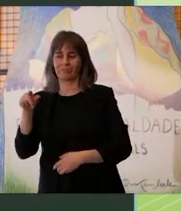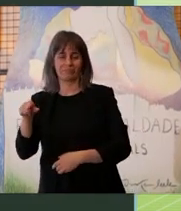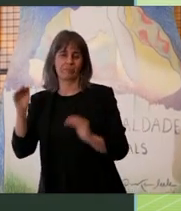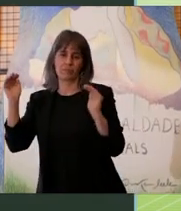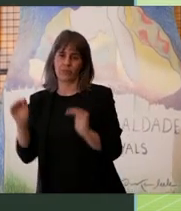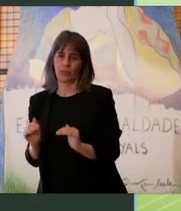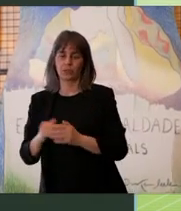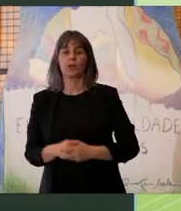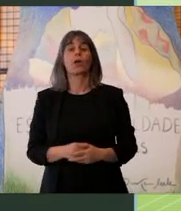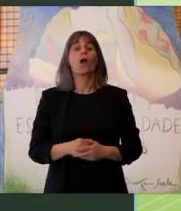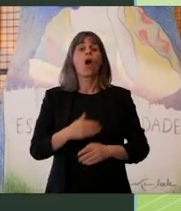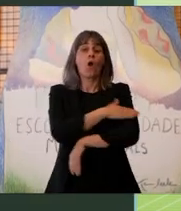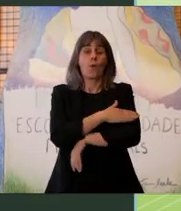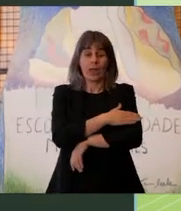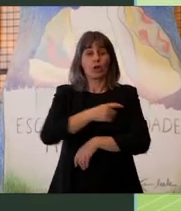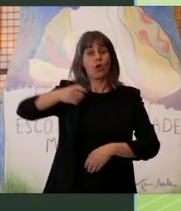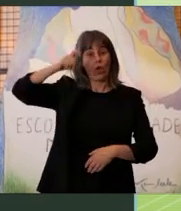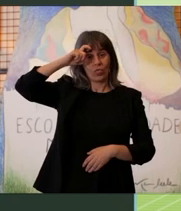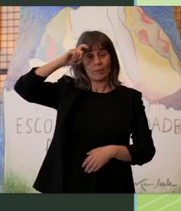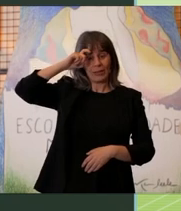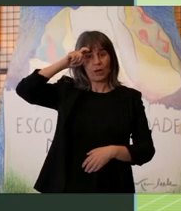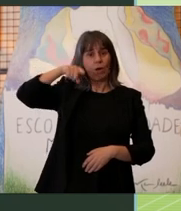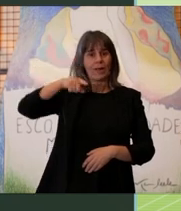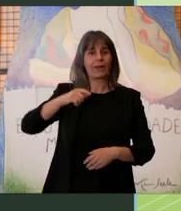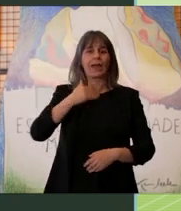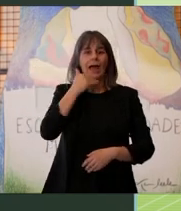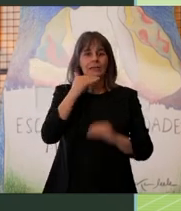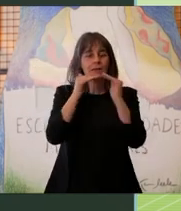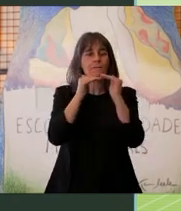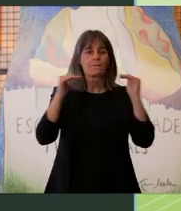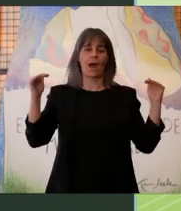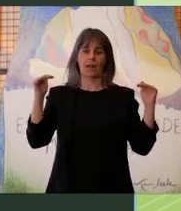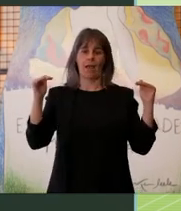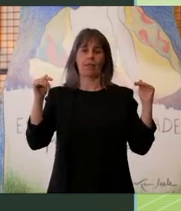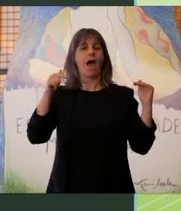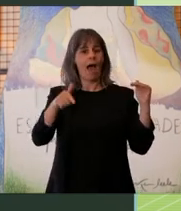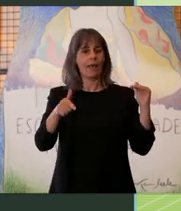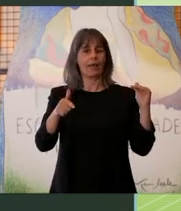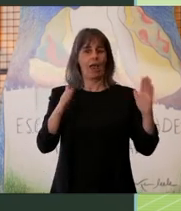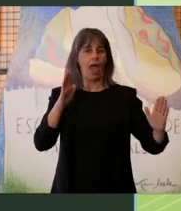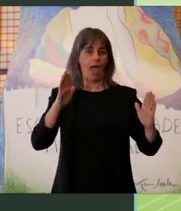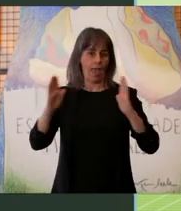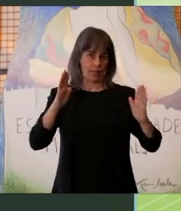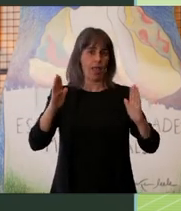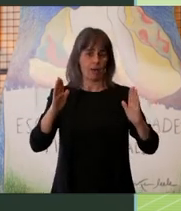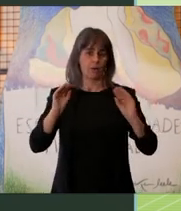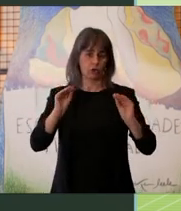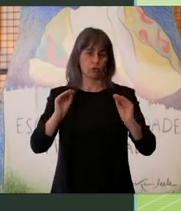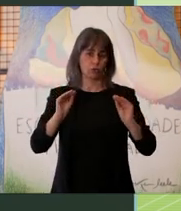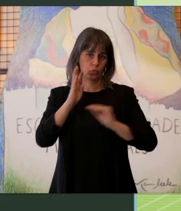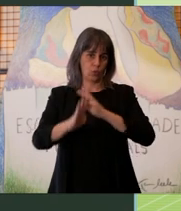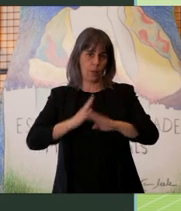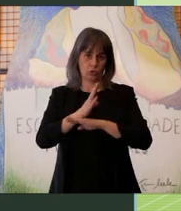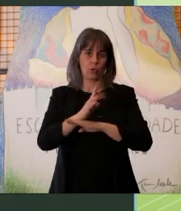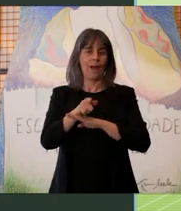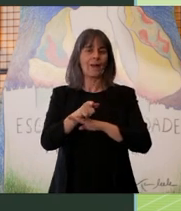de hecho durante una etapa del gobierno sí que son gobierno plenamente paritarios